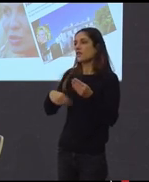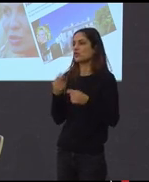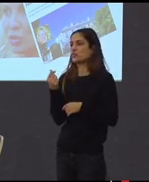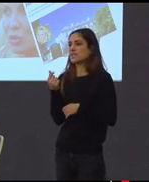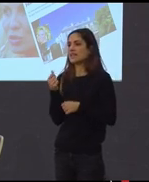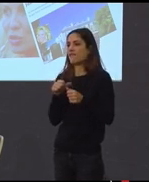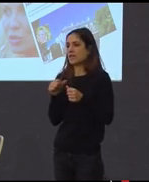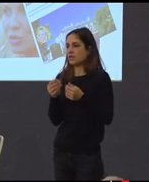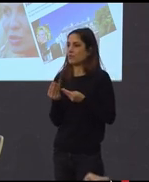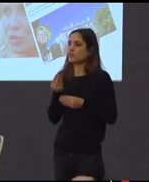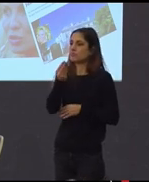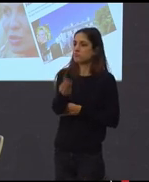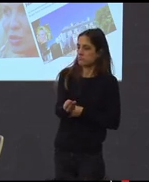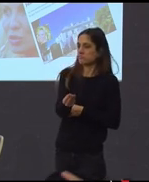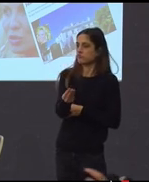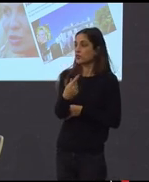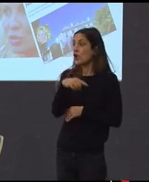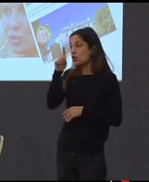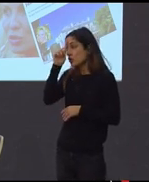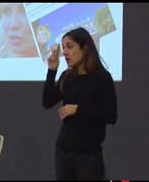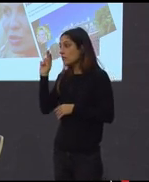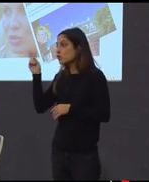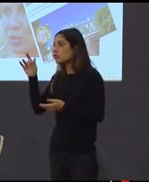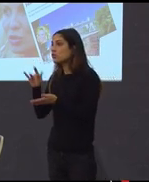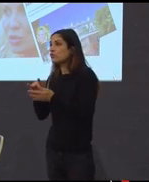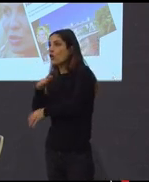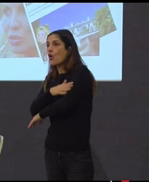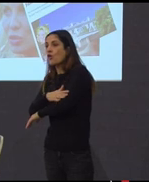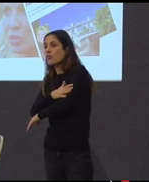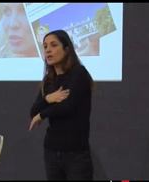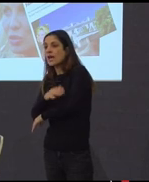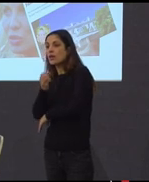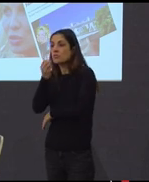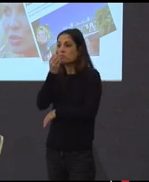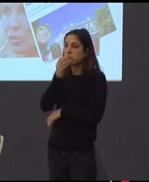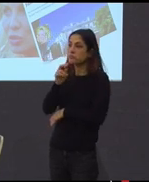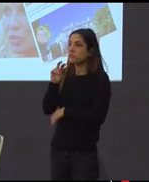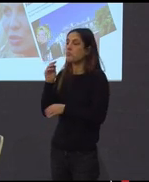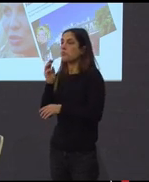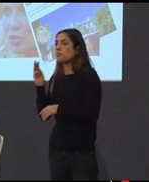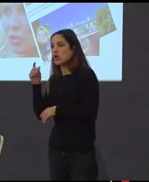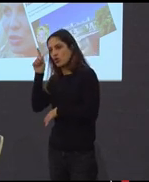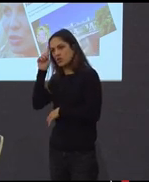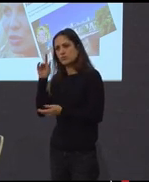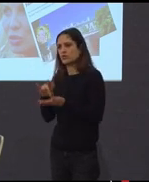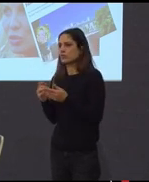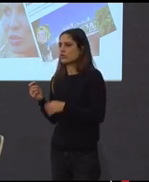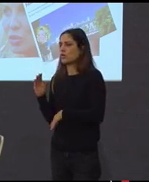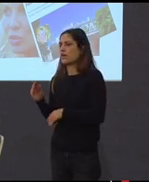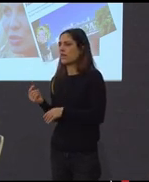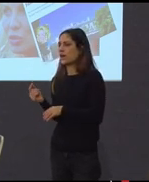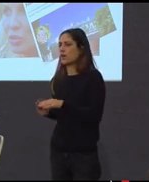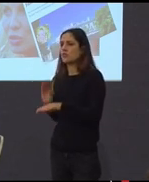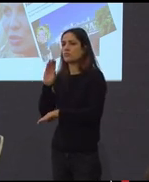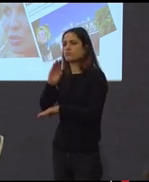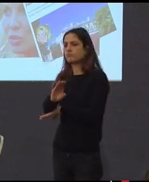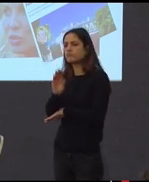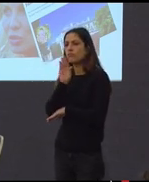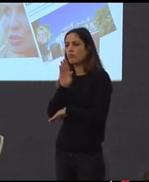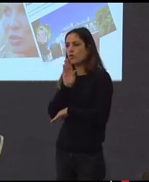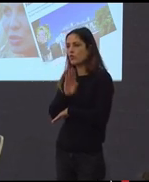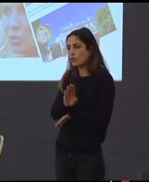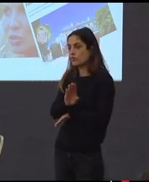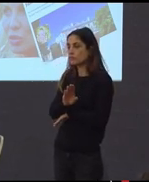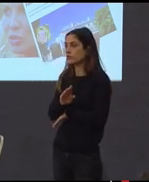non sabemos se outros gobernos tamén o fixeron, e a persona señalada que lle entregaba esas cantidades, que era a